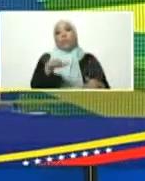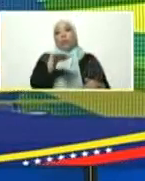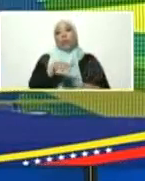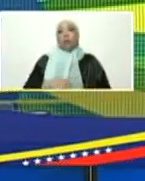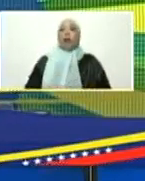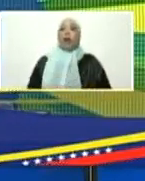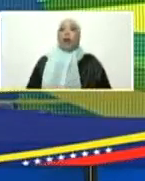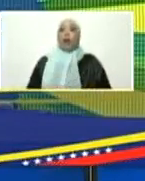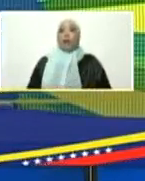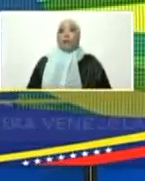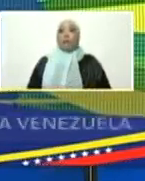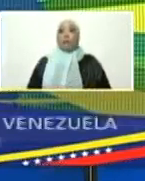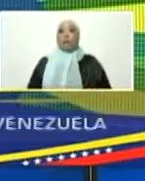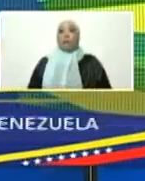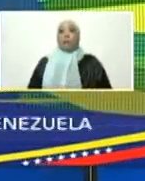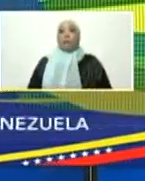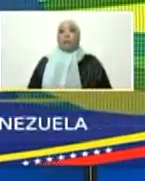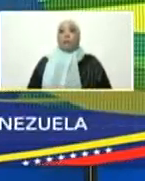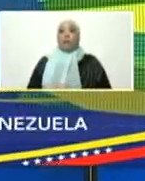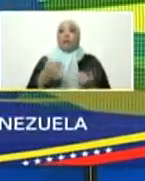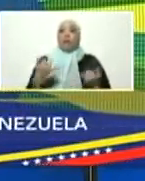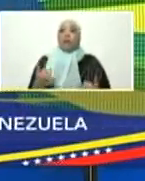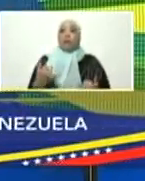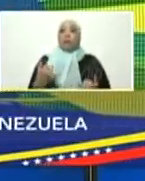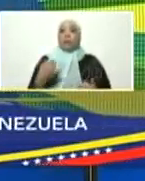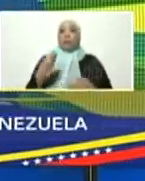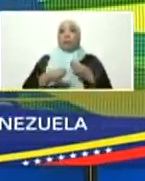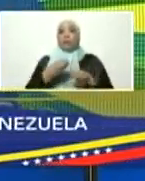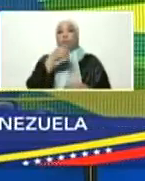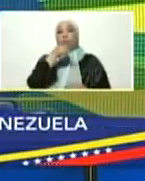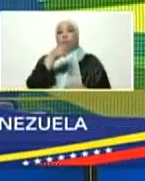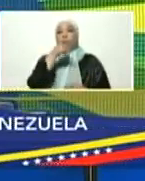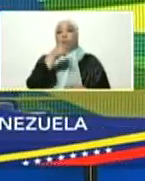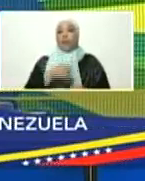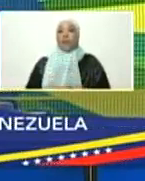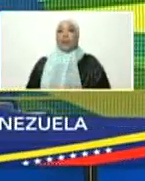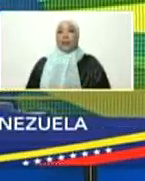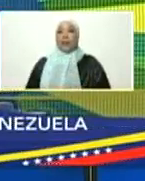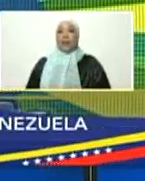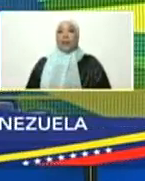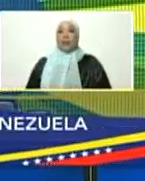para que el pueblo se rindiera, para que Venezuela se rindiera.